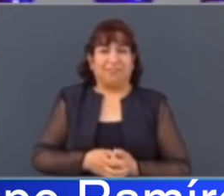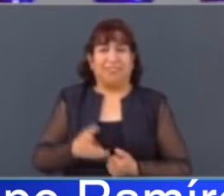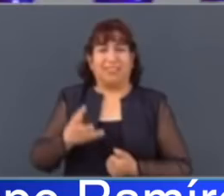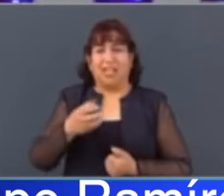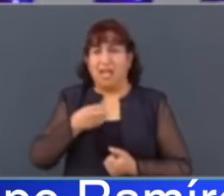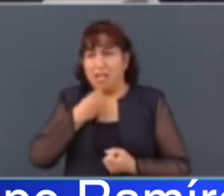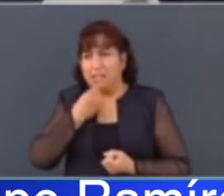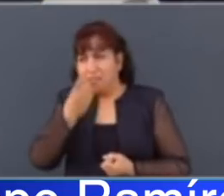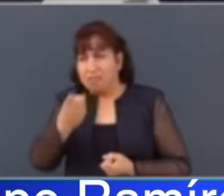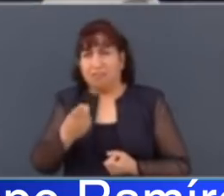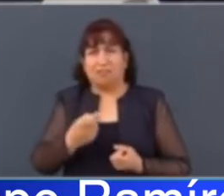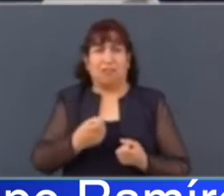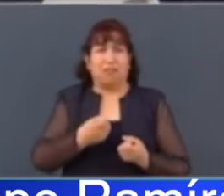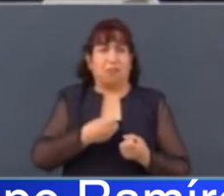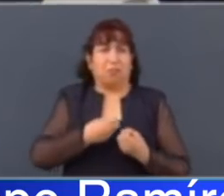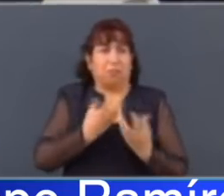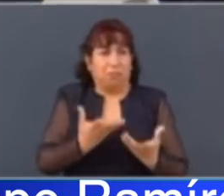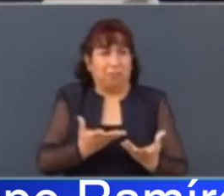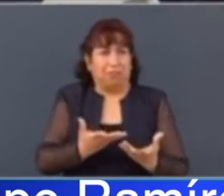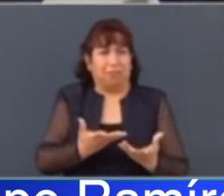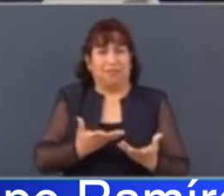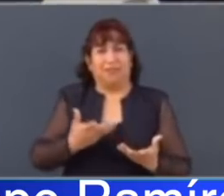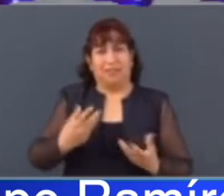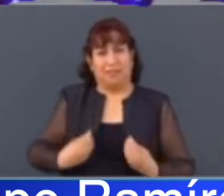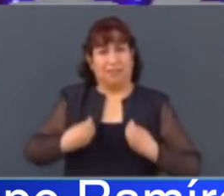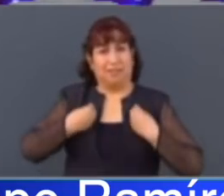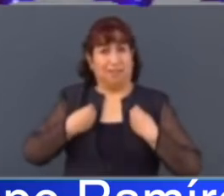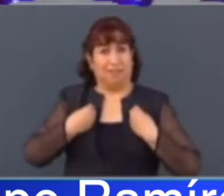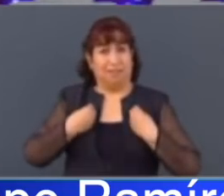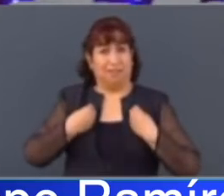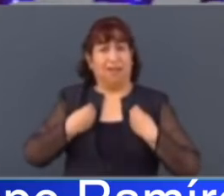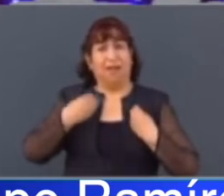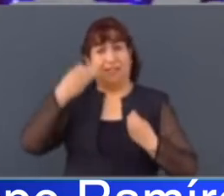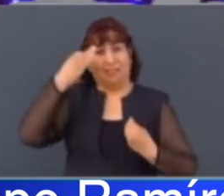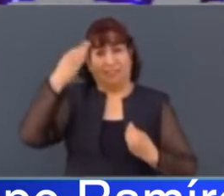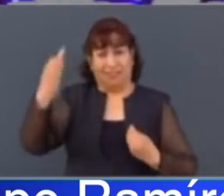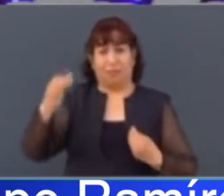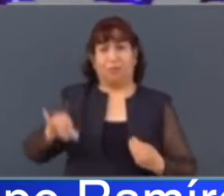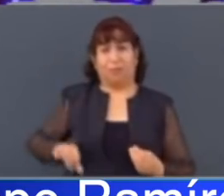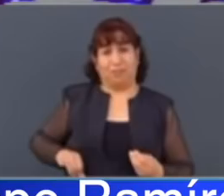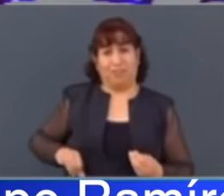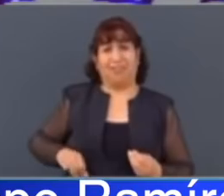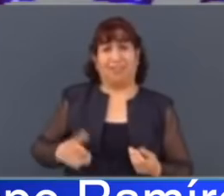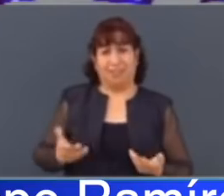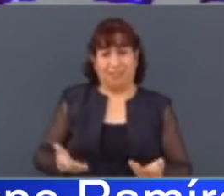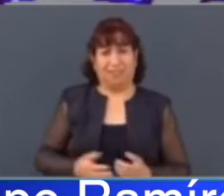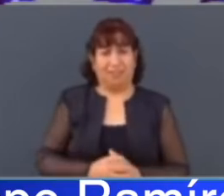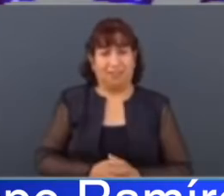exclaman, dicen, que viva tiempos interesantes.